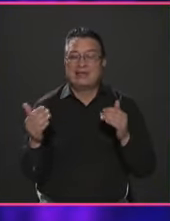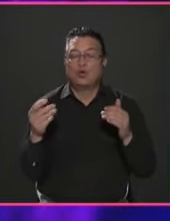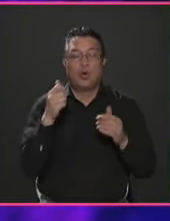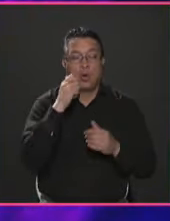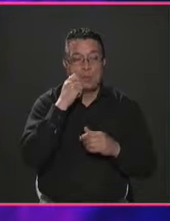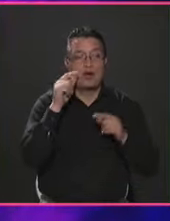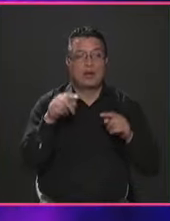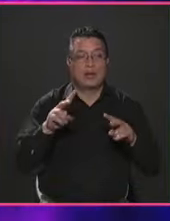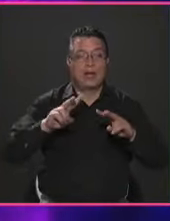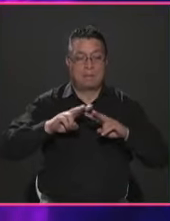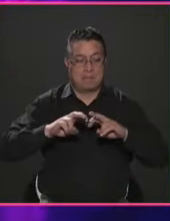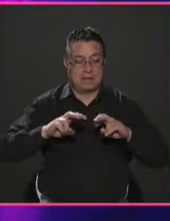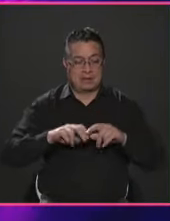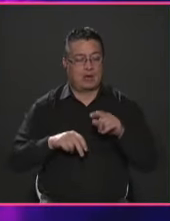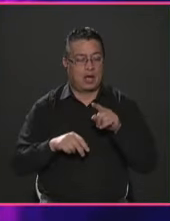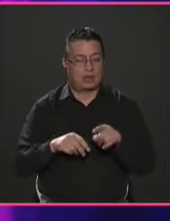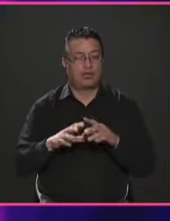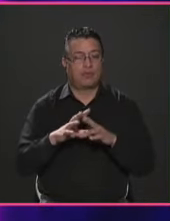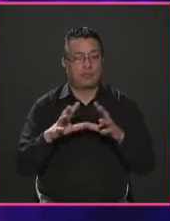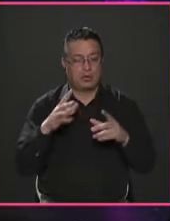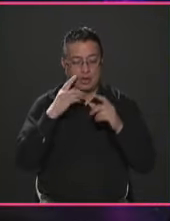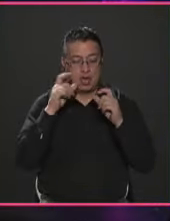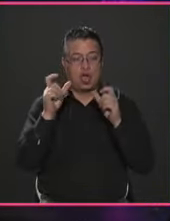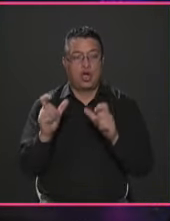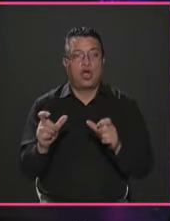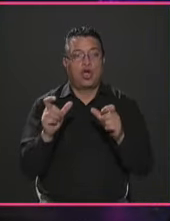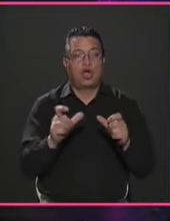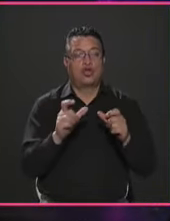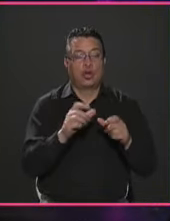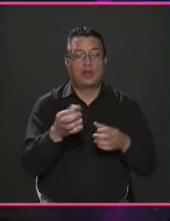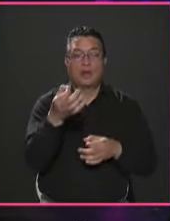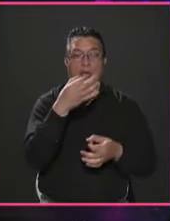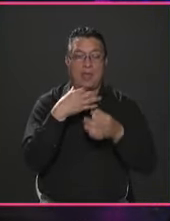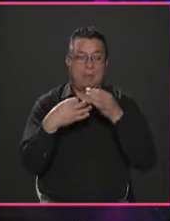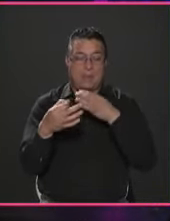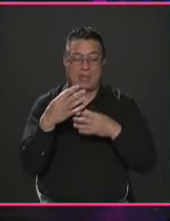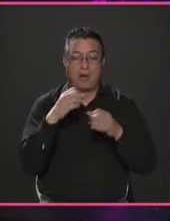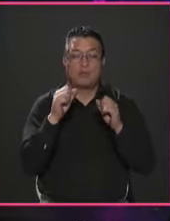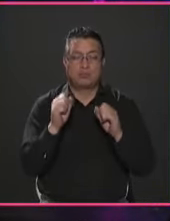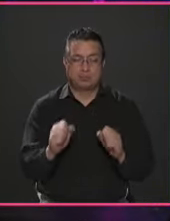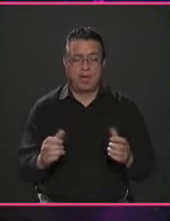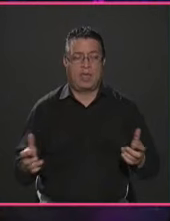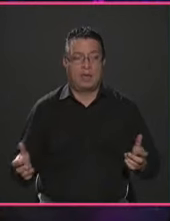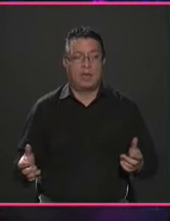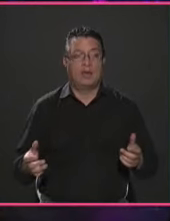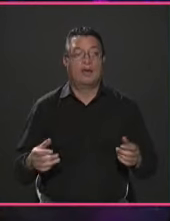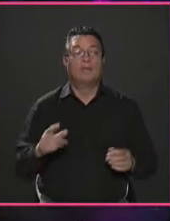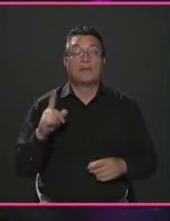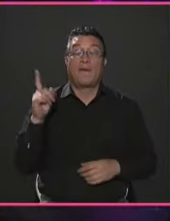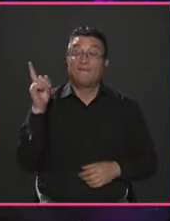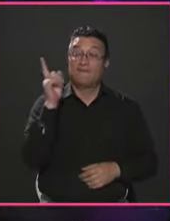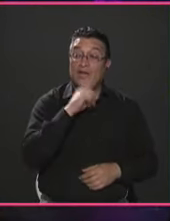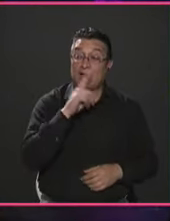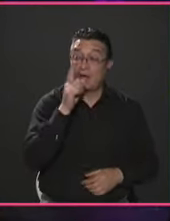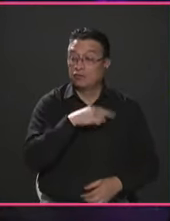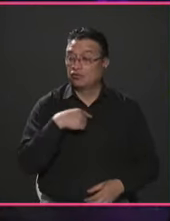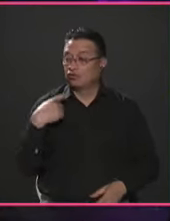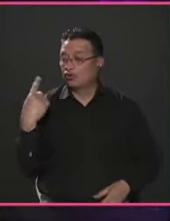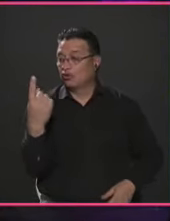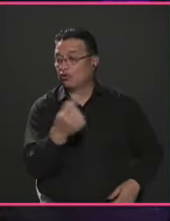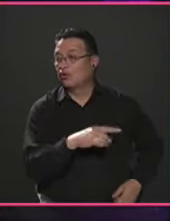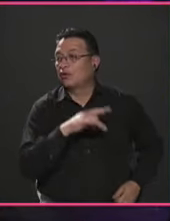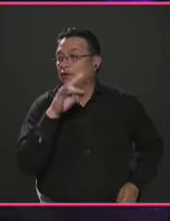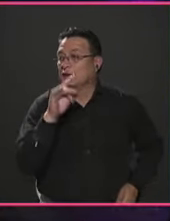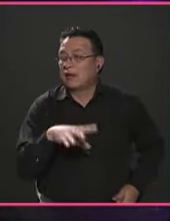investigando eso y todo puede controlarse con medicamentos finalmente todos sabemos